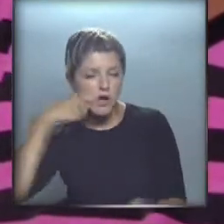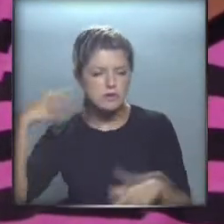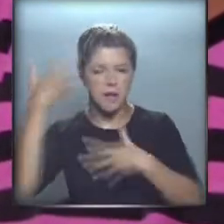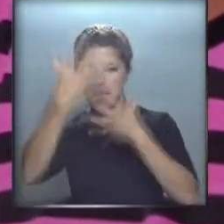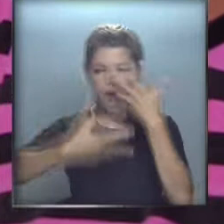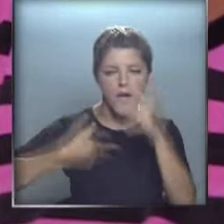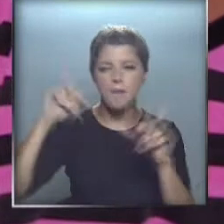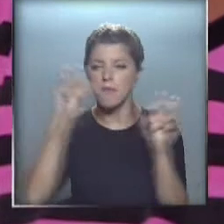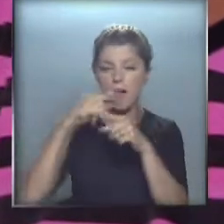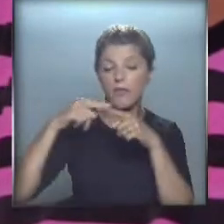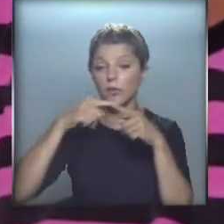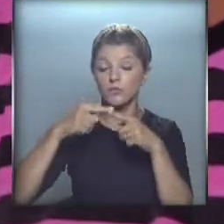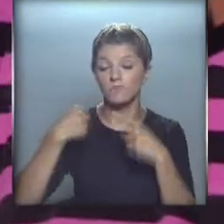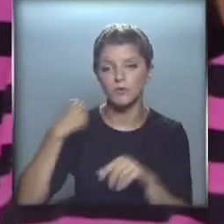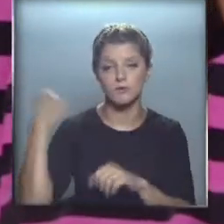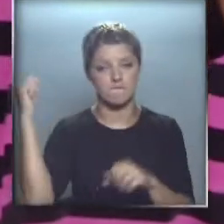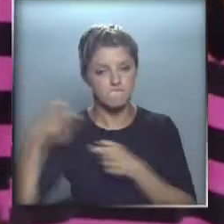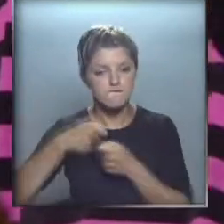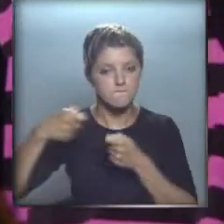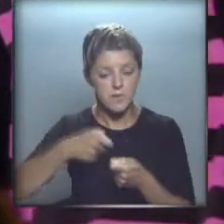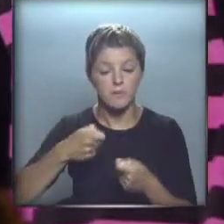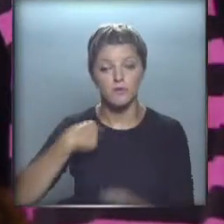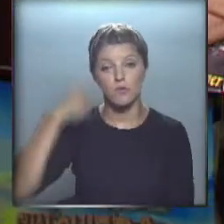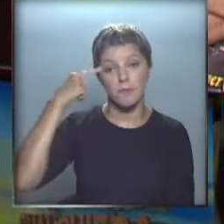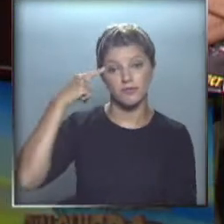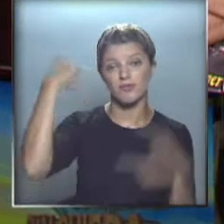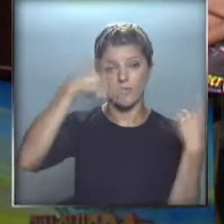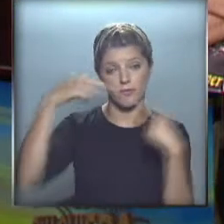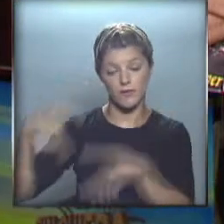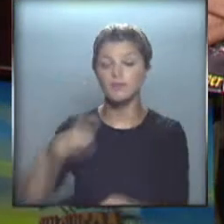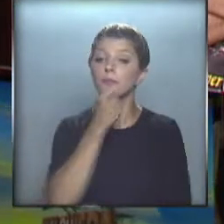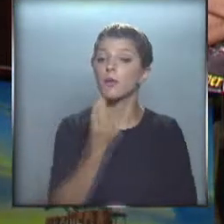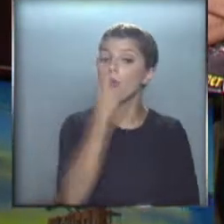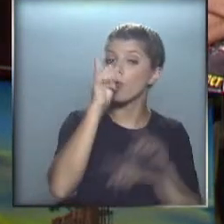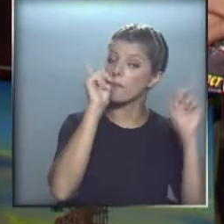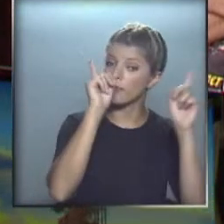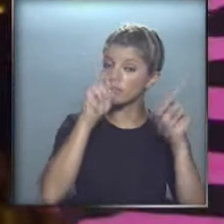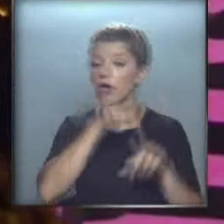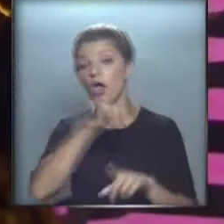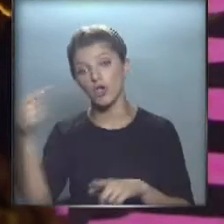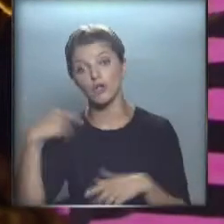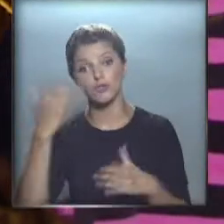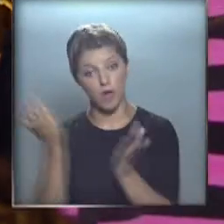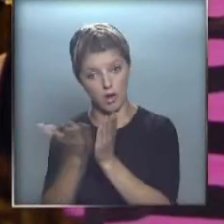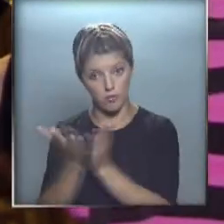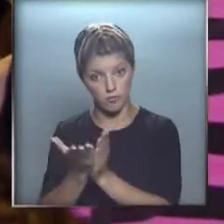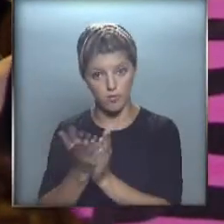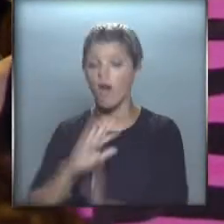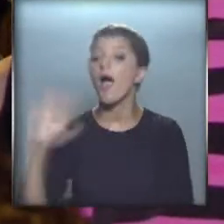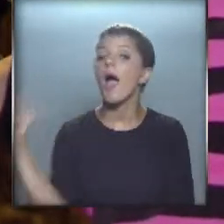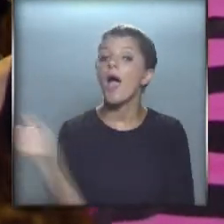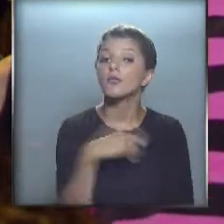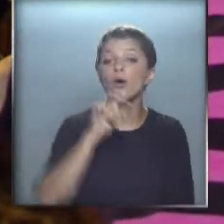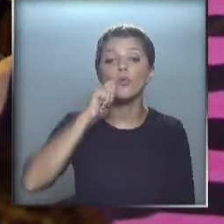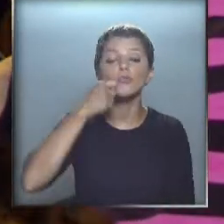digo que van dos cosas distintas, claro. Uno de profesor y otro de alumno. A todo le gusta hacer, cuando